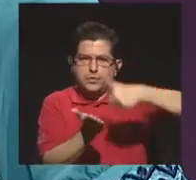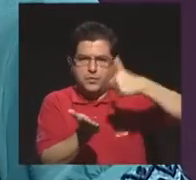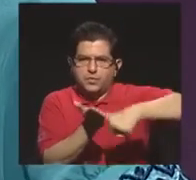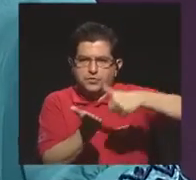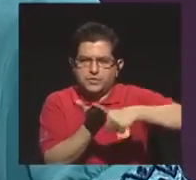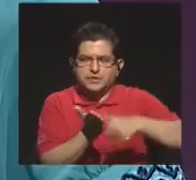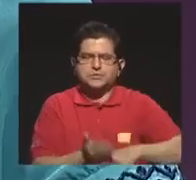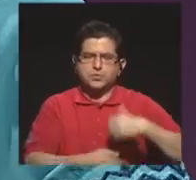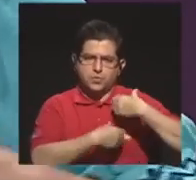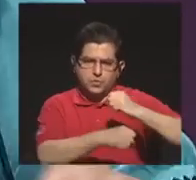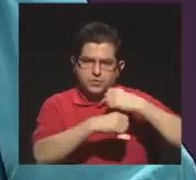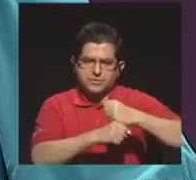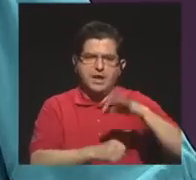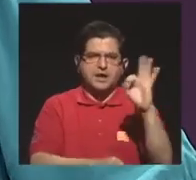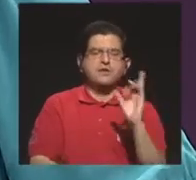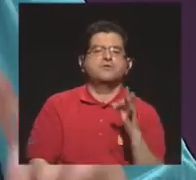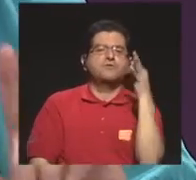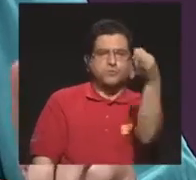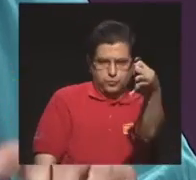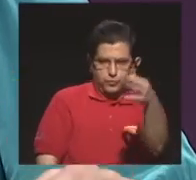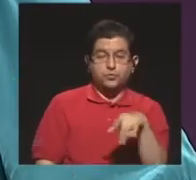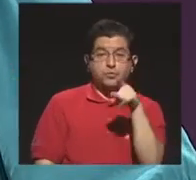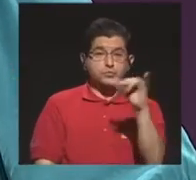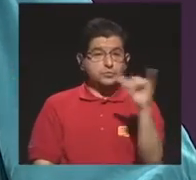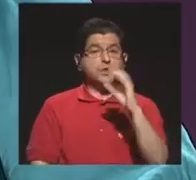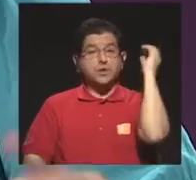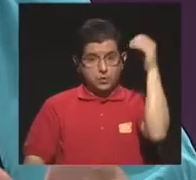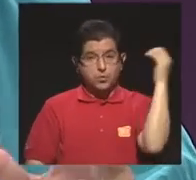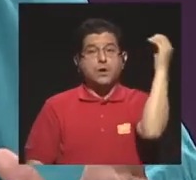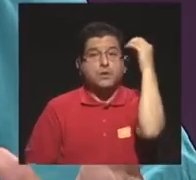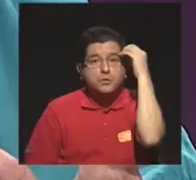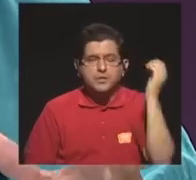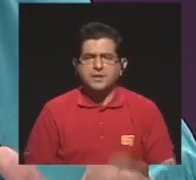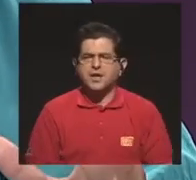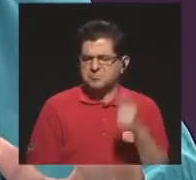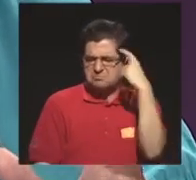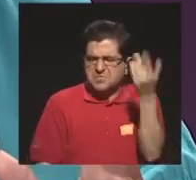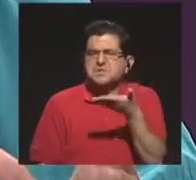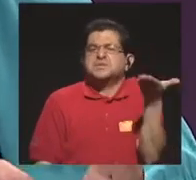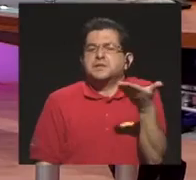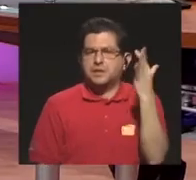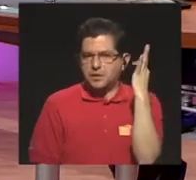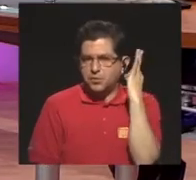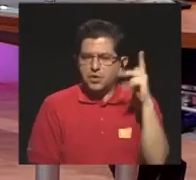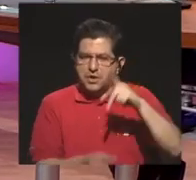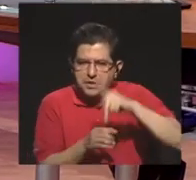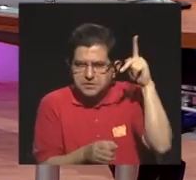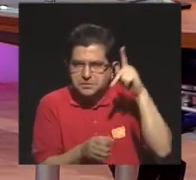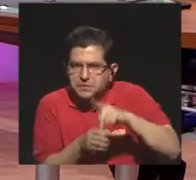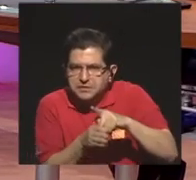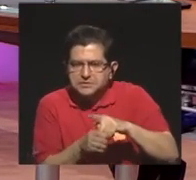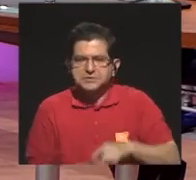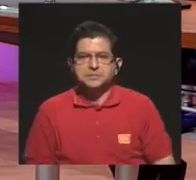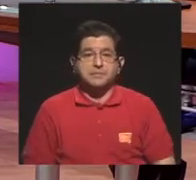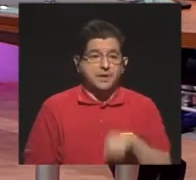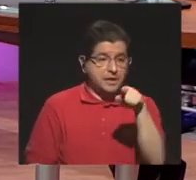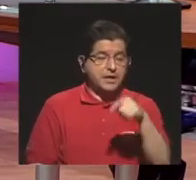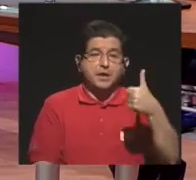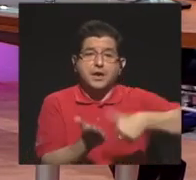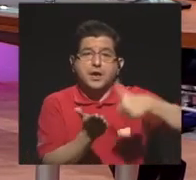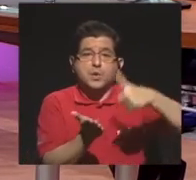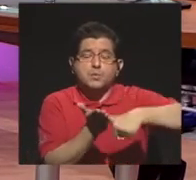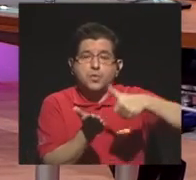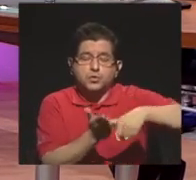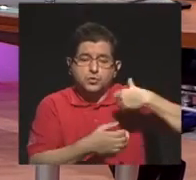municipales de febrero próximo. Usted también puede opinar qué piensa de que las mujeres participen en las